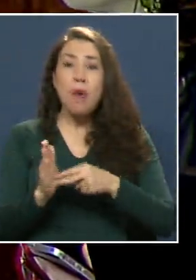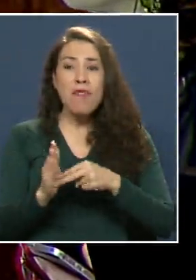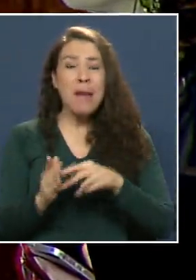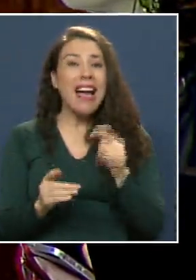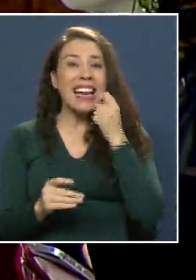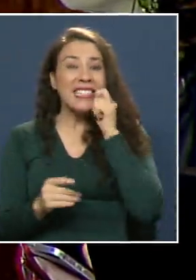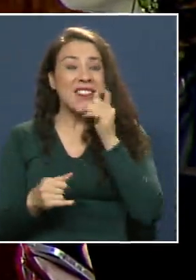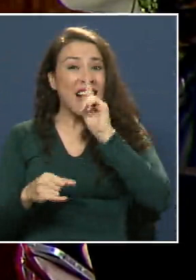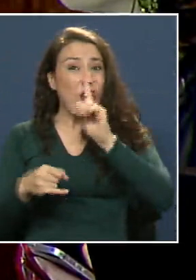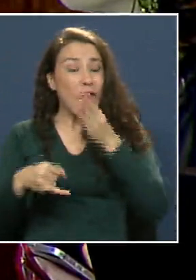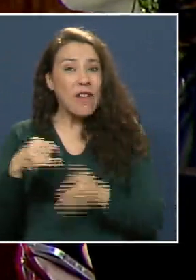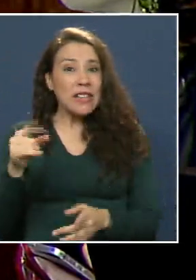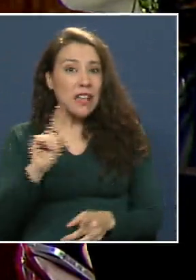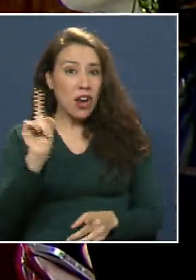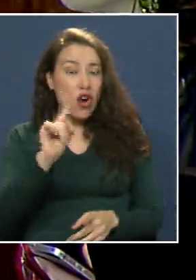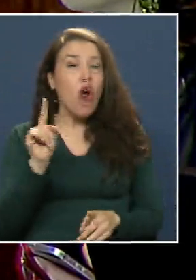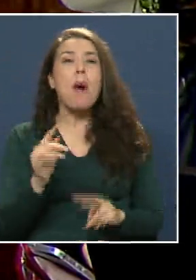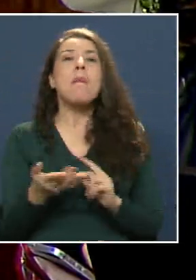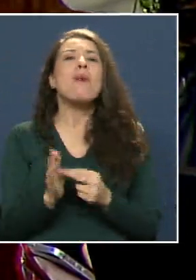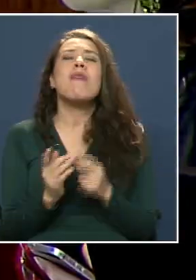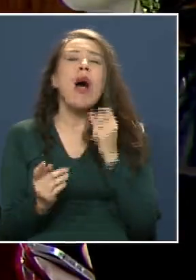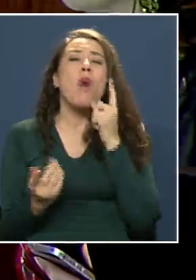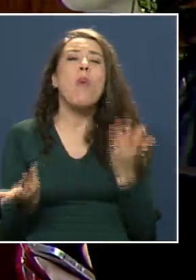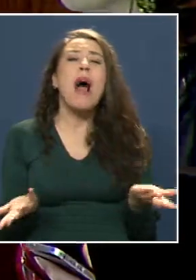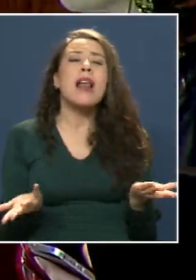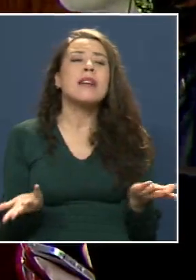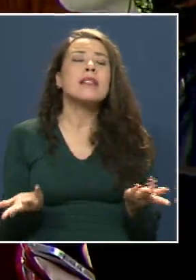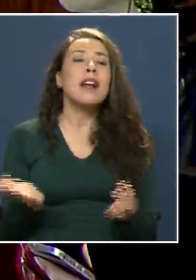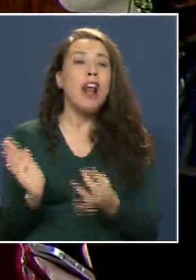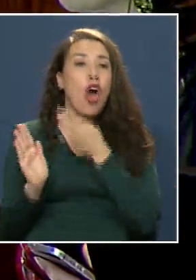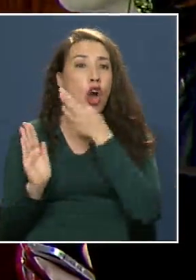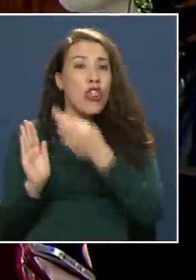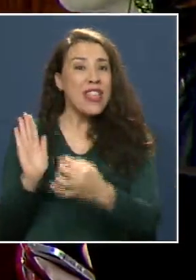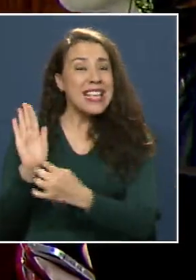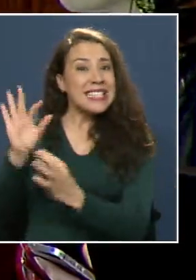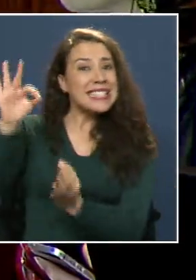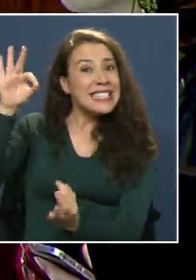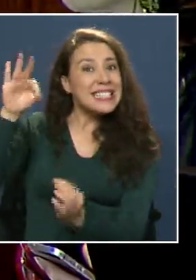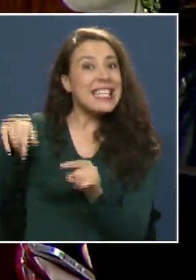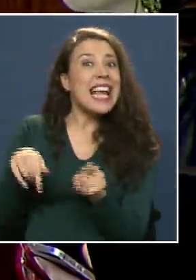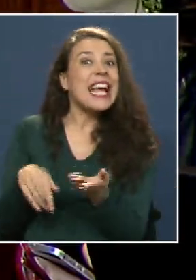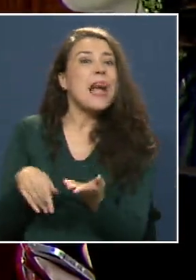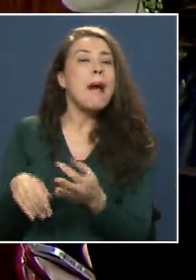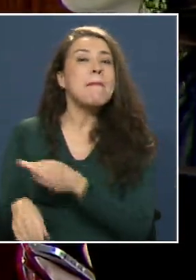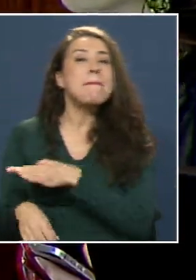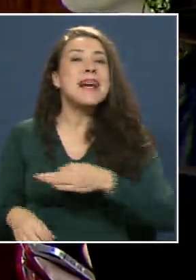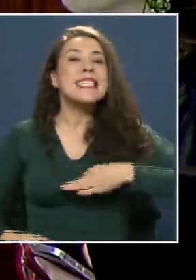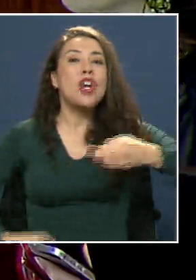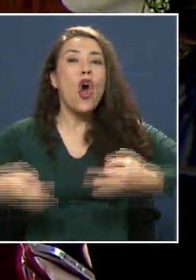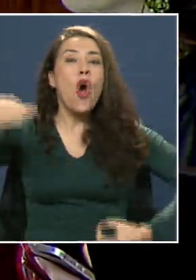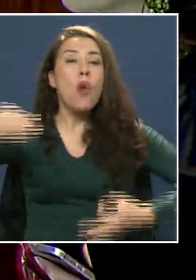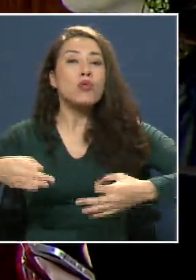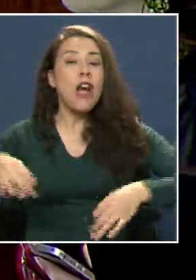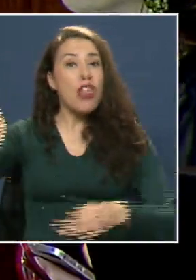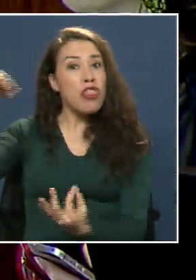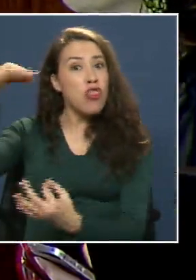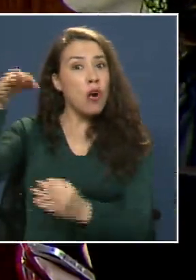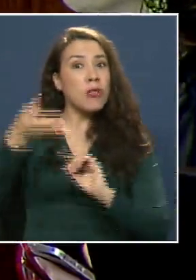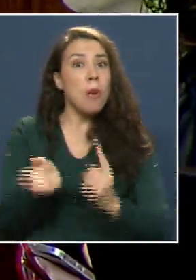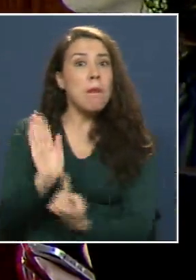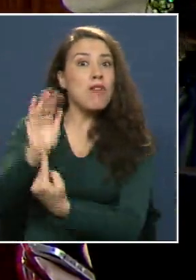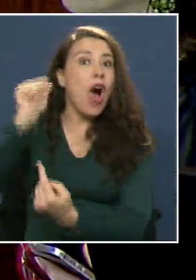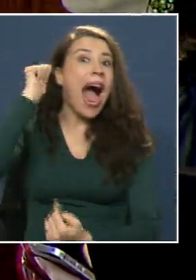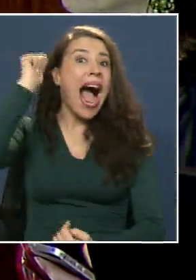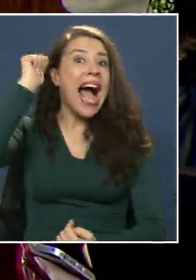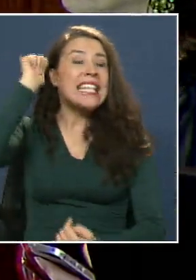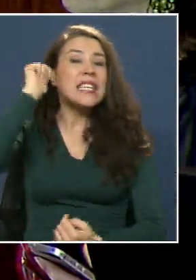imprescriptibilidad retroactiva. Aquí el problema lo dejó claro el Ministerio de Justicia en un documento que publicó ayer y